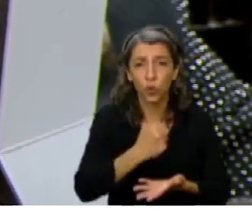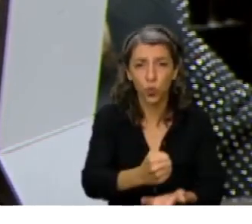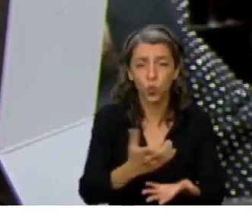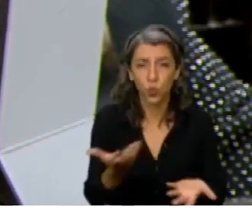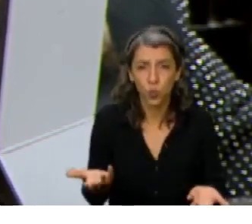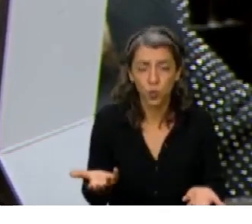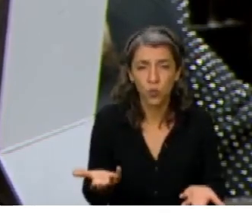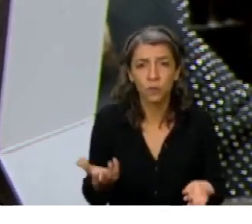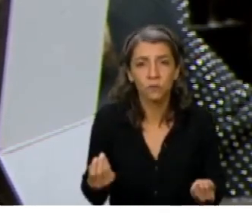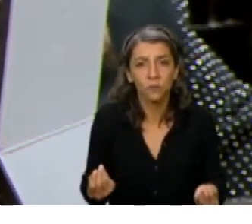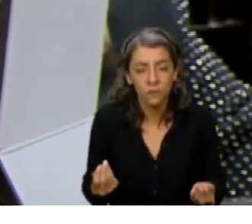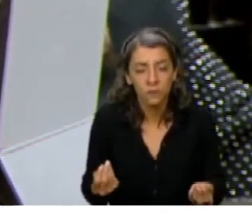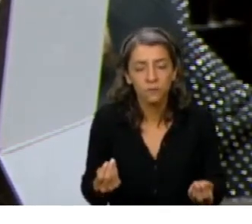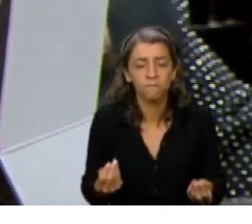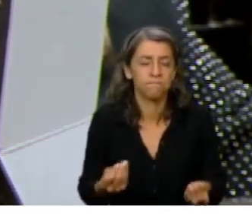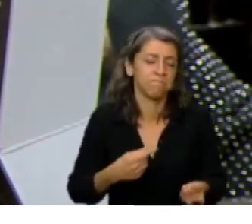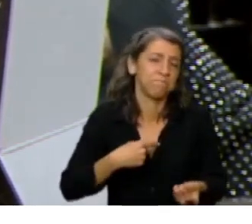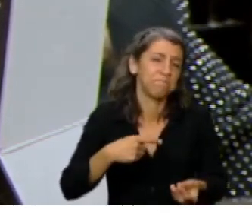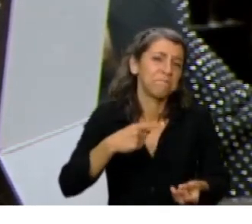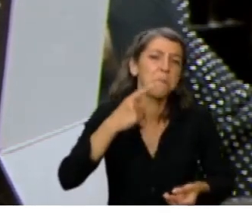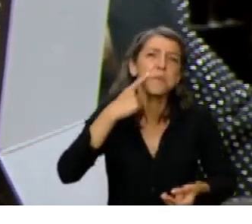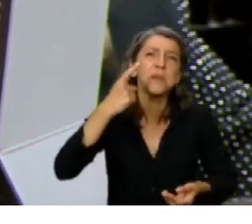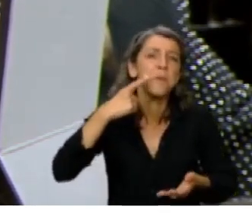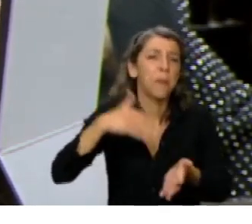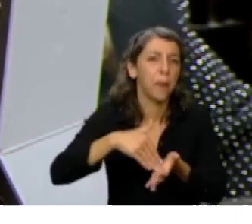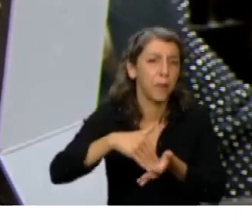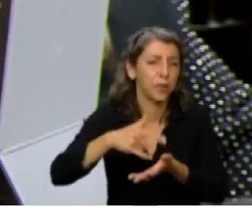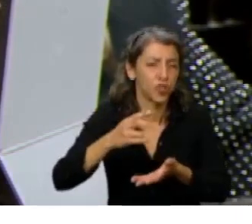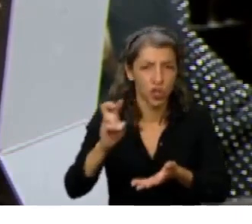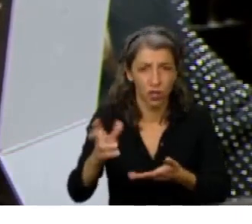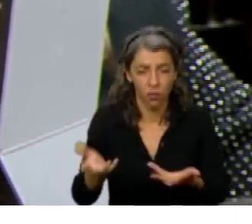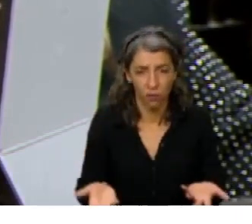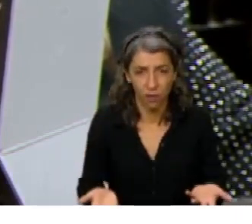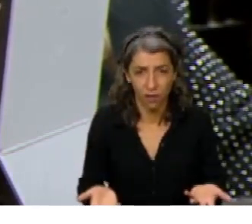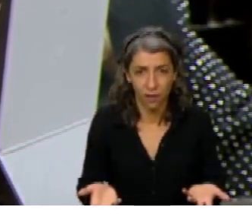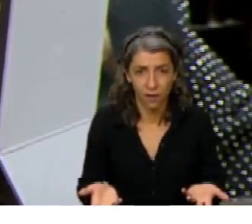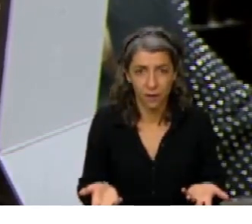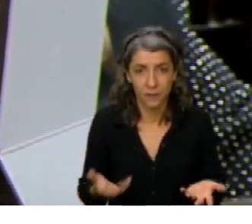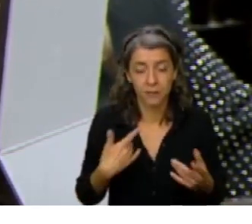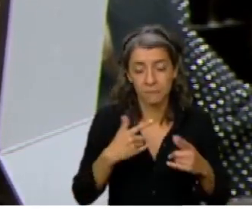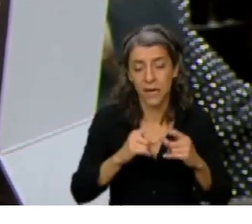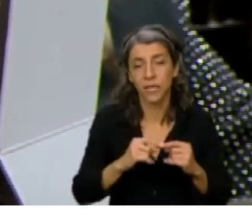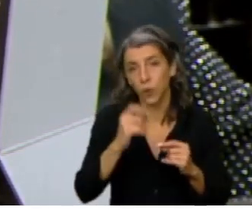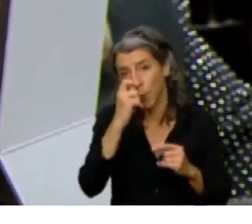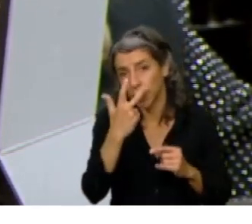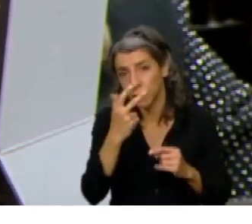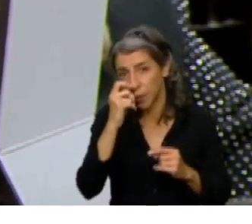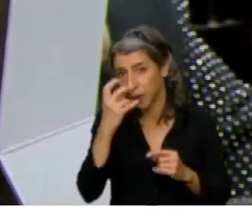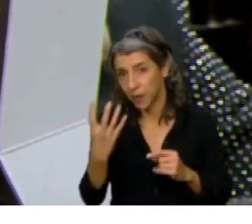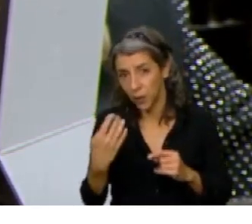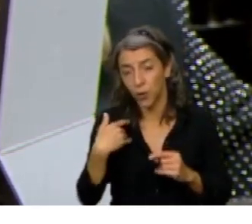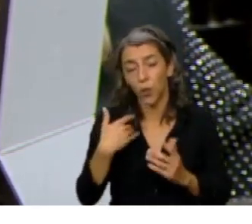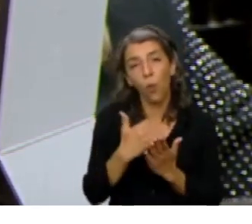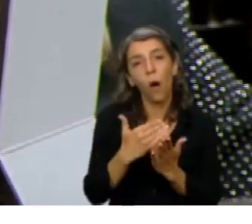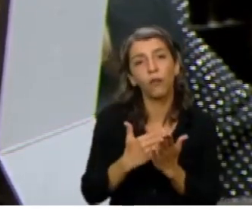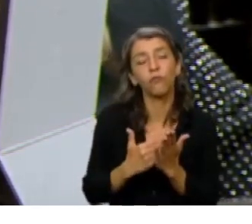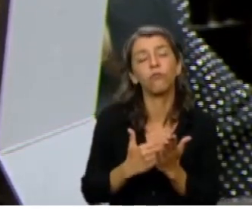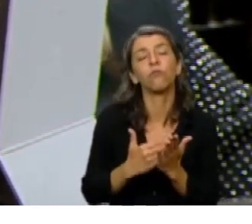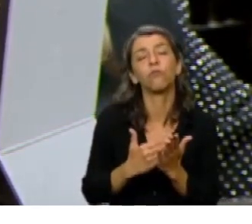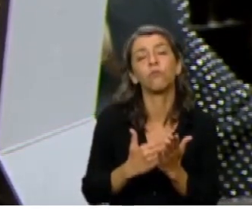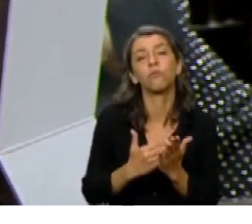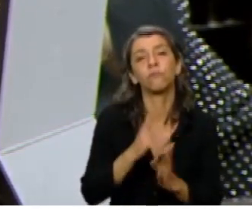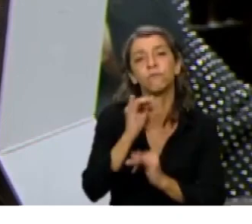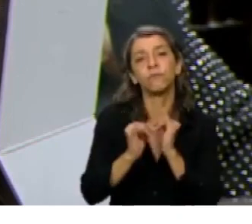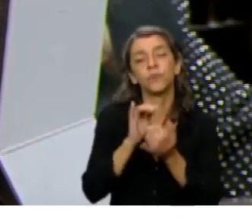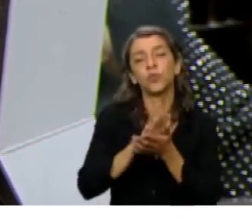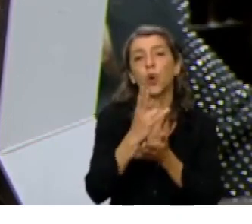subsidios por suma de miles de millones de dólares. Los artículos 23 y 24 se refieren a